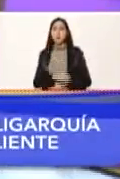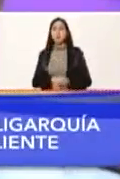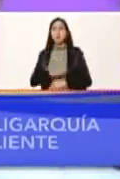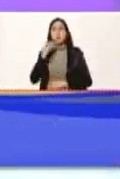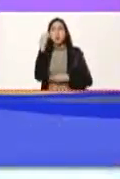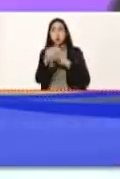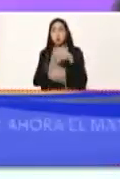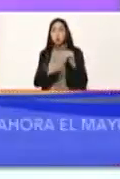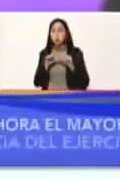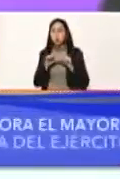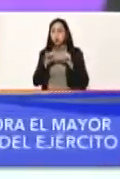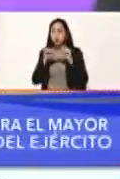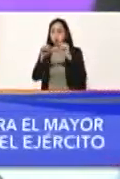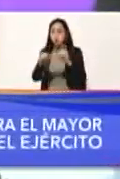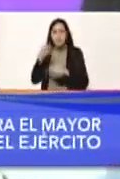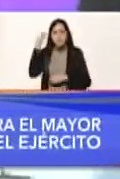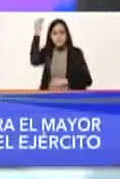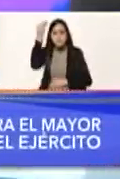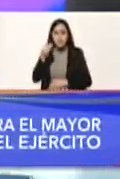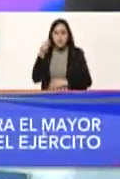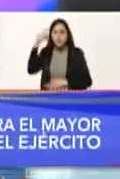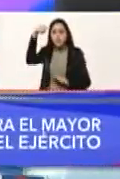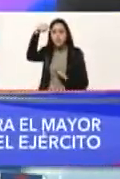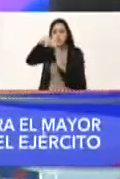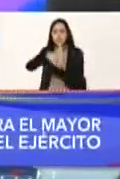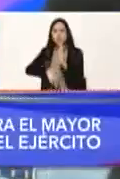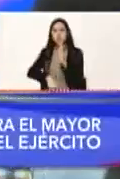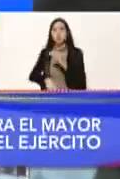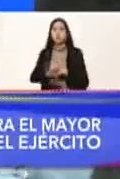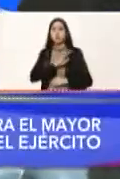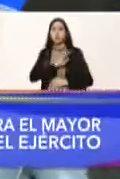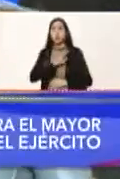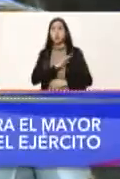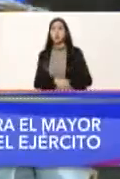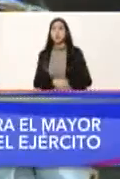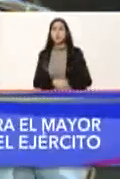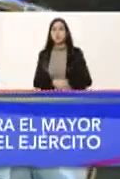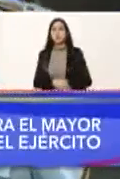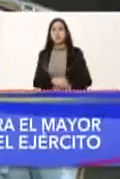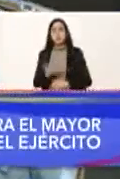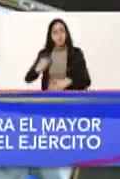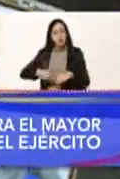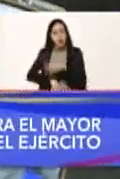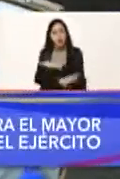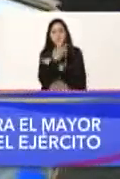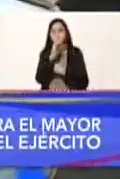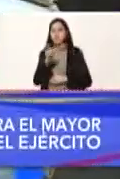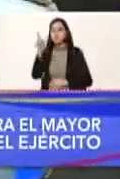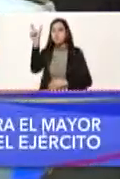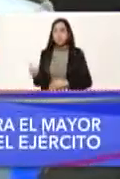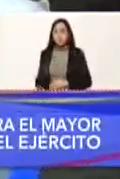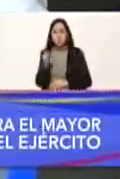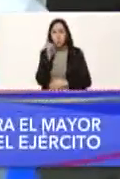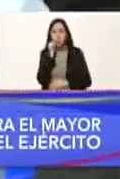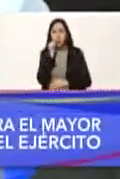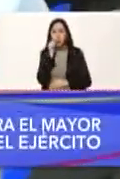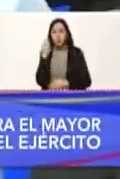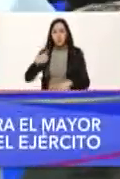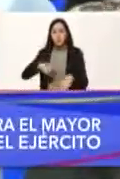acción permanente, de pensamiento profundo. Vamos, pues, Velázquez Bastida,